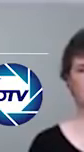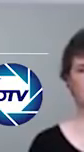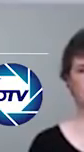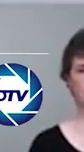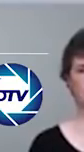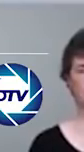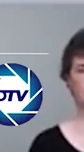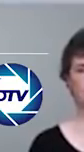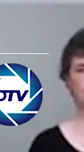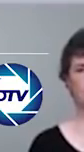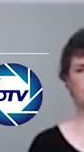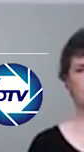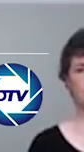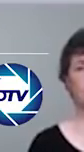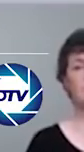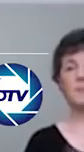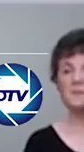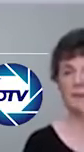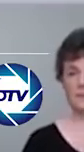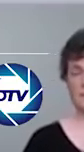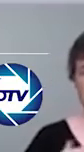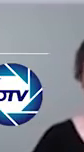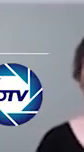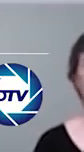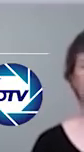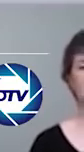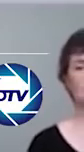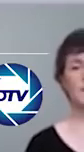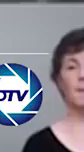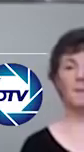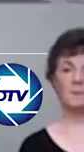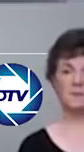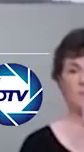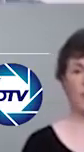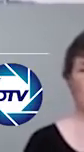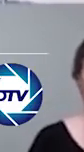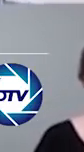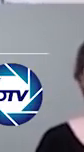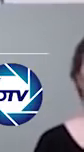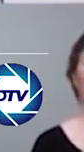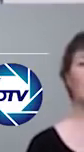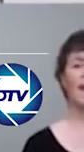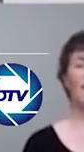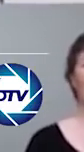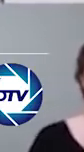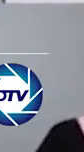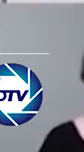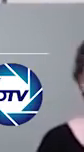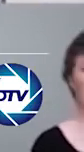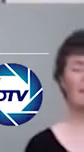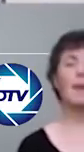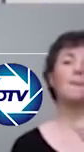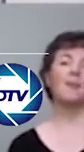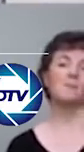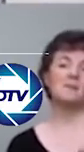de la parte socialista del gobierno pues contestando al uno y el otro de manera chulesca diciendo que no lo van a quitar esta mañana